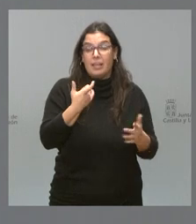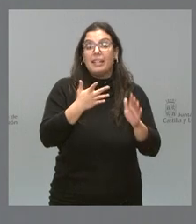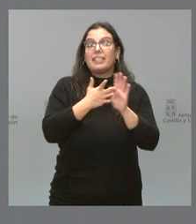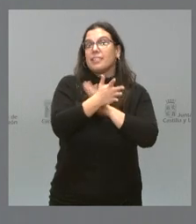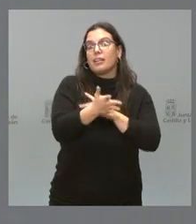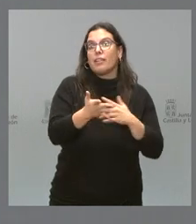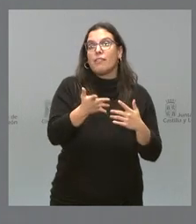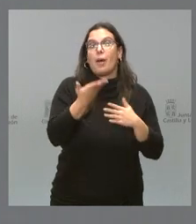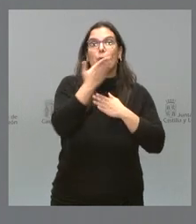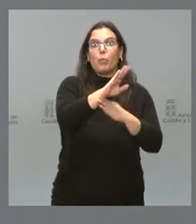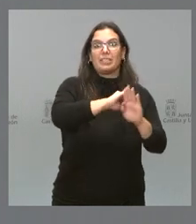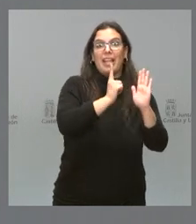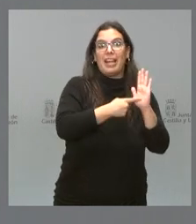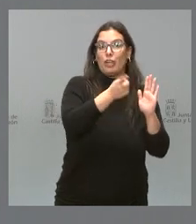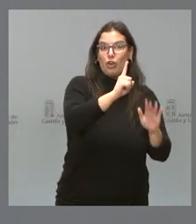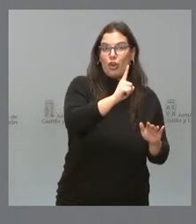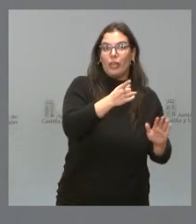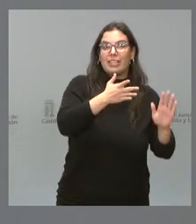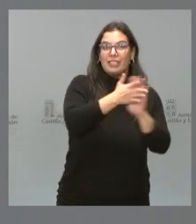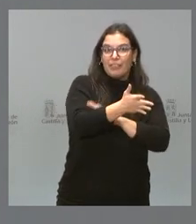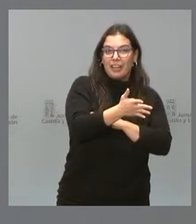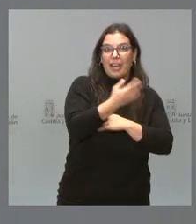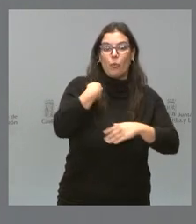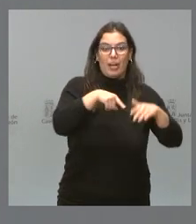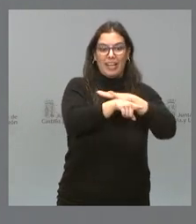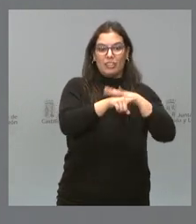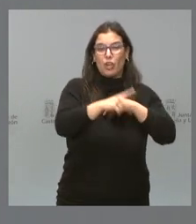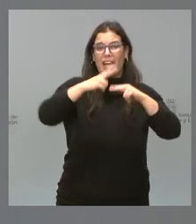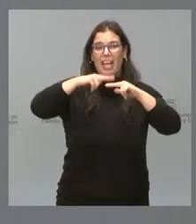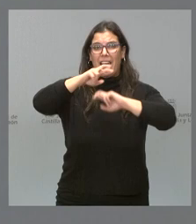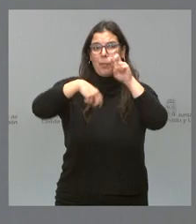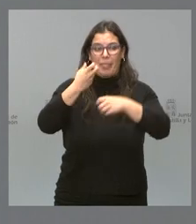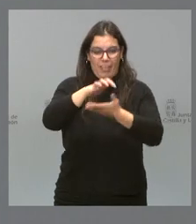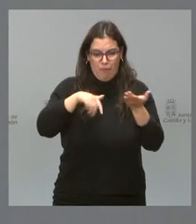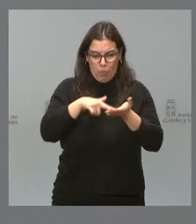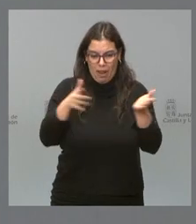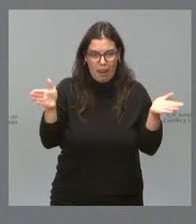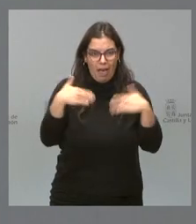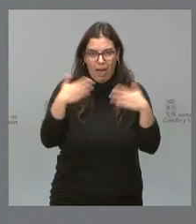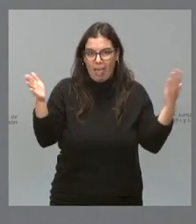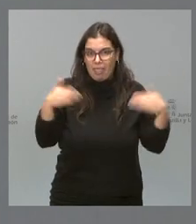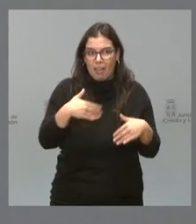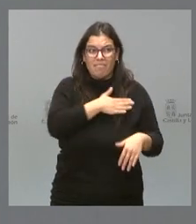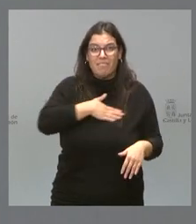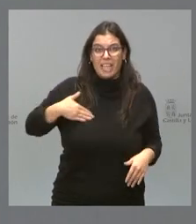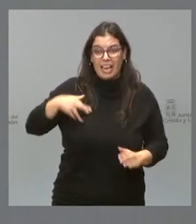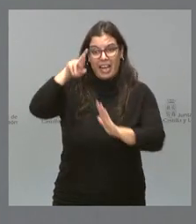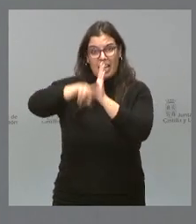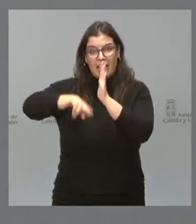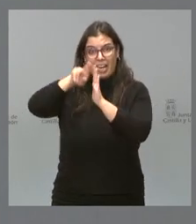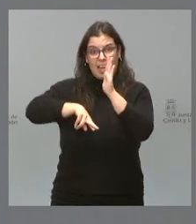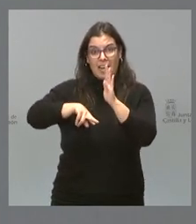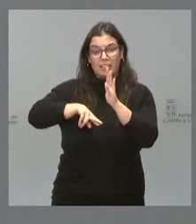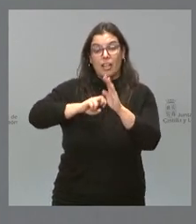de proposiciones de ley es que estamos hablando a través de un trámite de enmiendas sin ningún tipo de informe y se quieren cambiar reglas de órganos